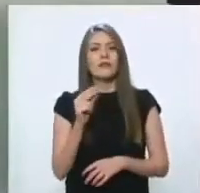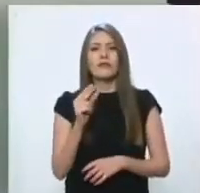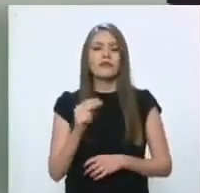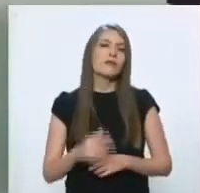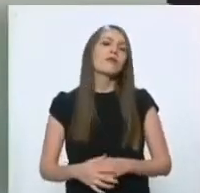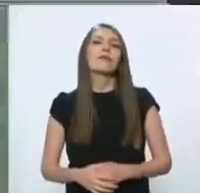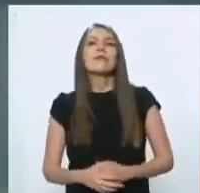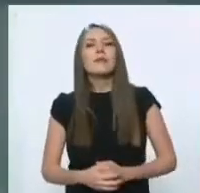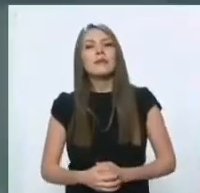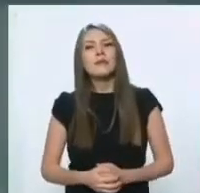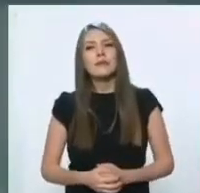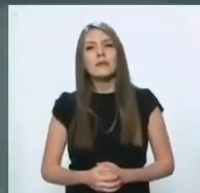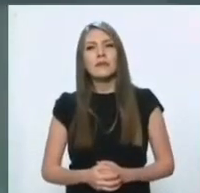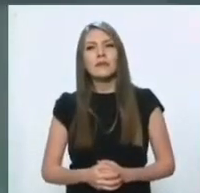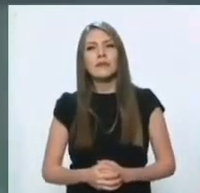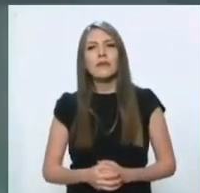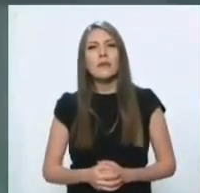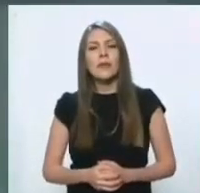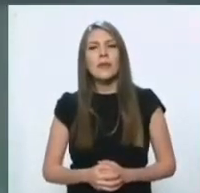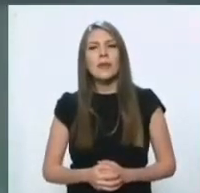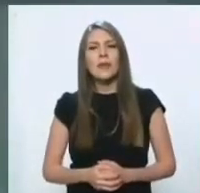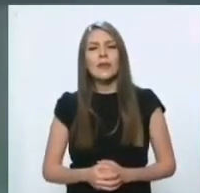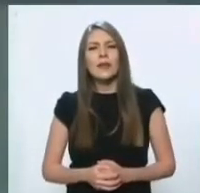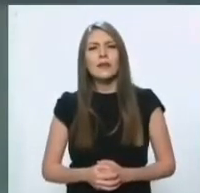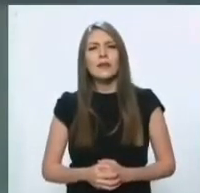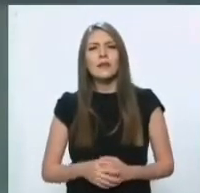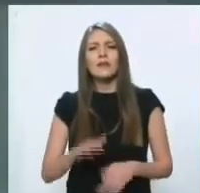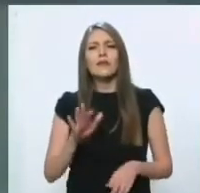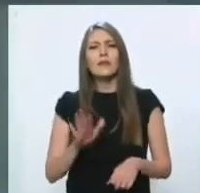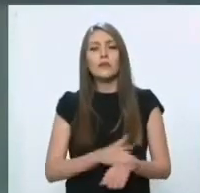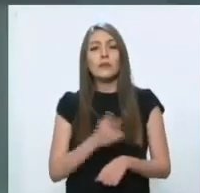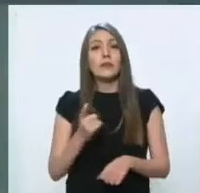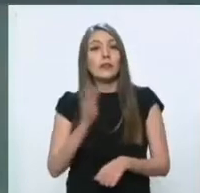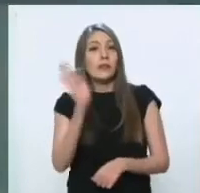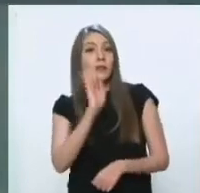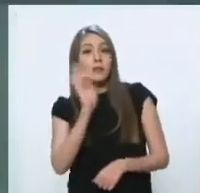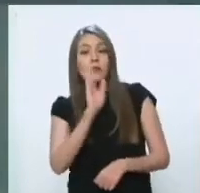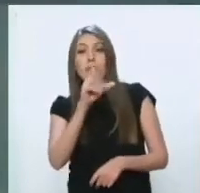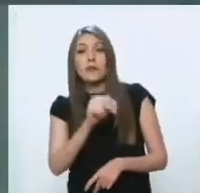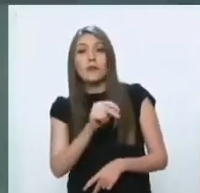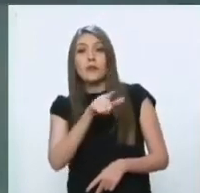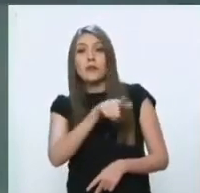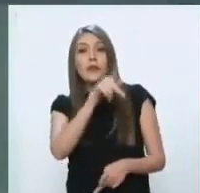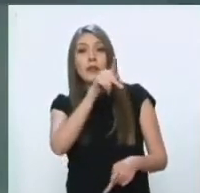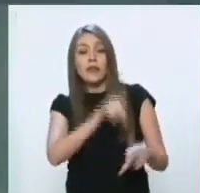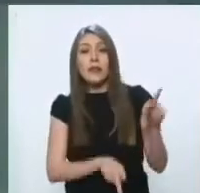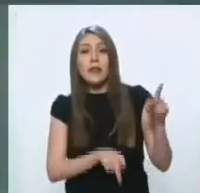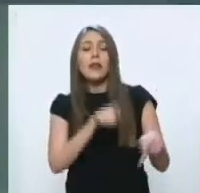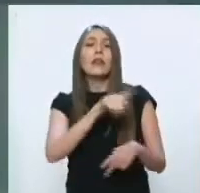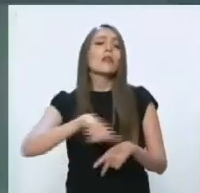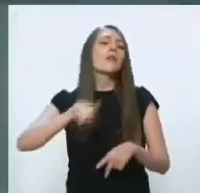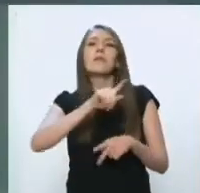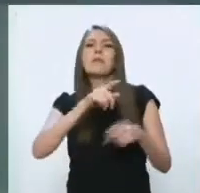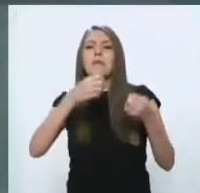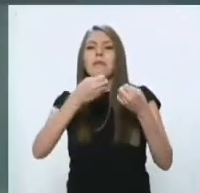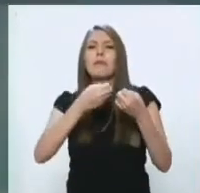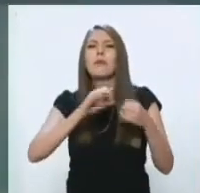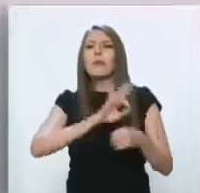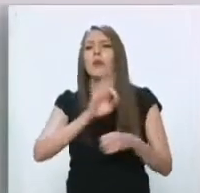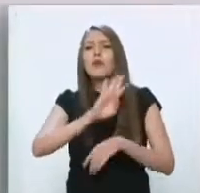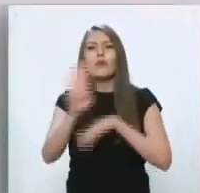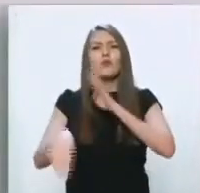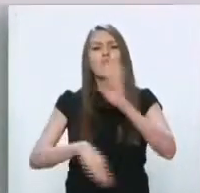¿Por qué iban a perder la vida si no suspendíamos el operativo? Más de 200